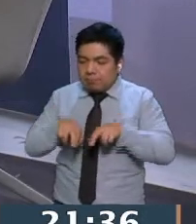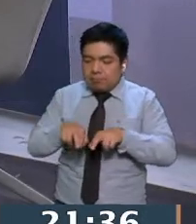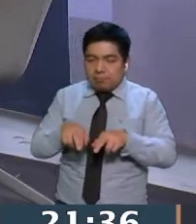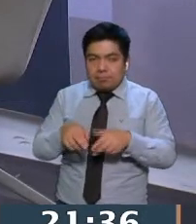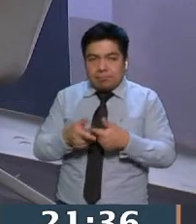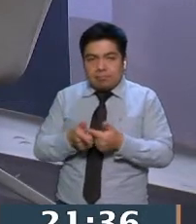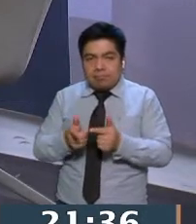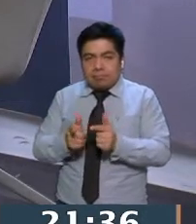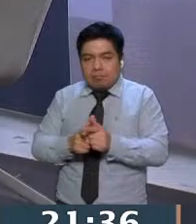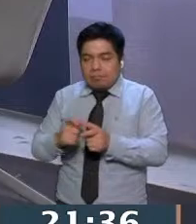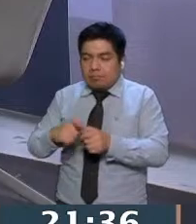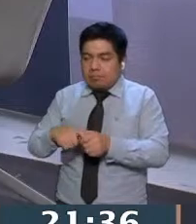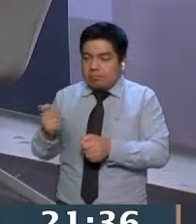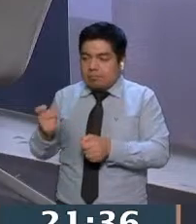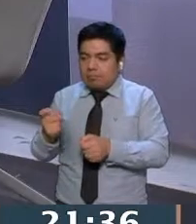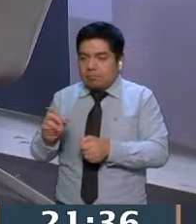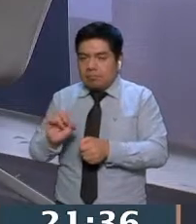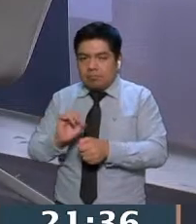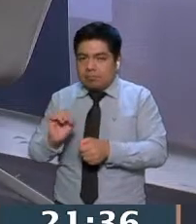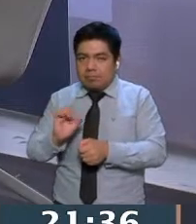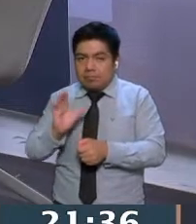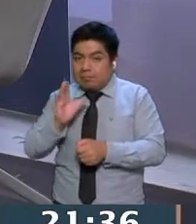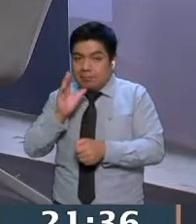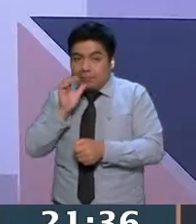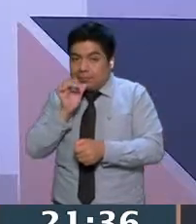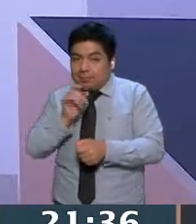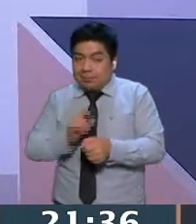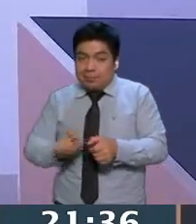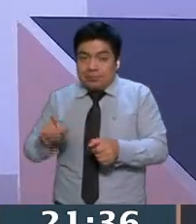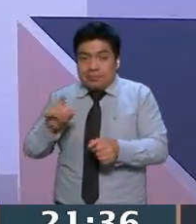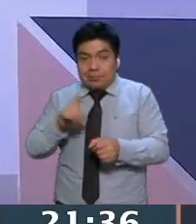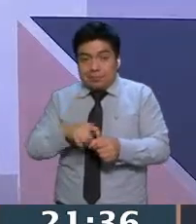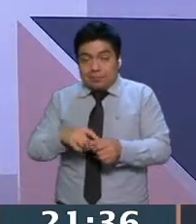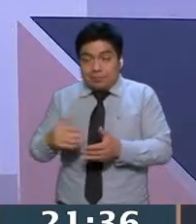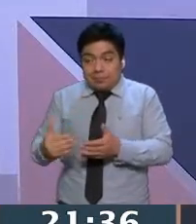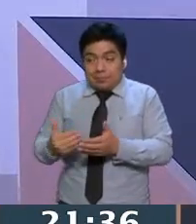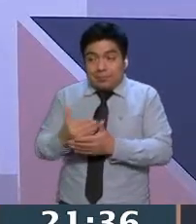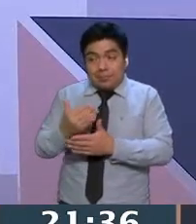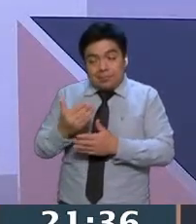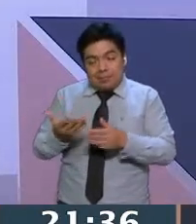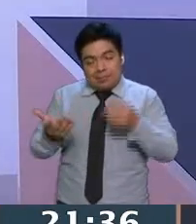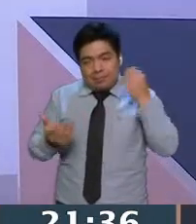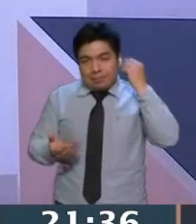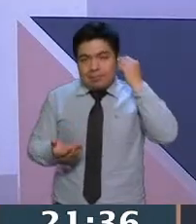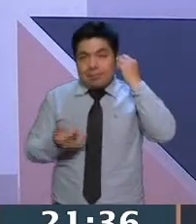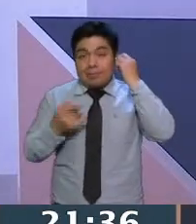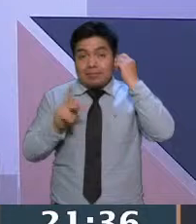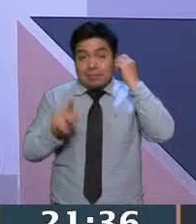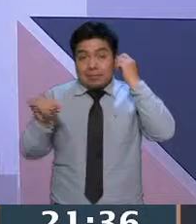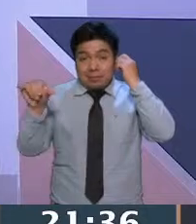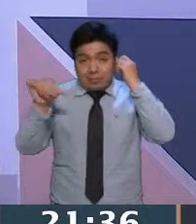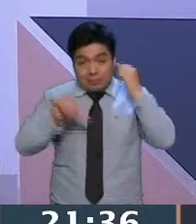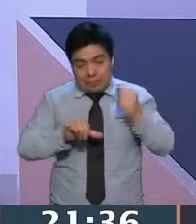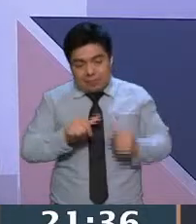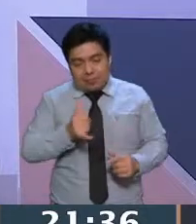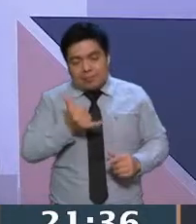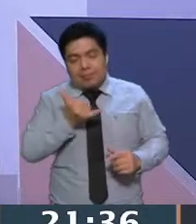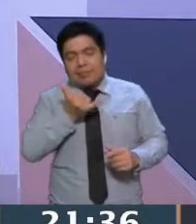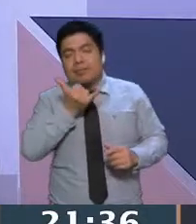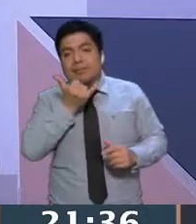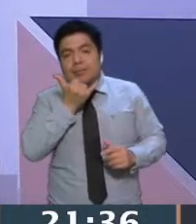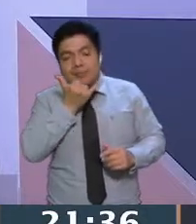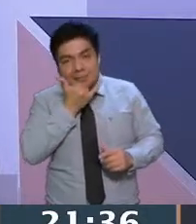están excluidos y que no entrarían de otra manera más que por esta vía. Sin embargo, hoy por hoy, perdónenme, pero